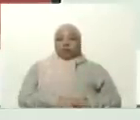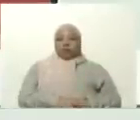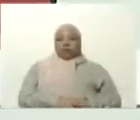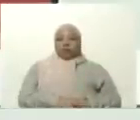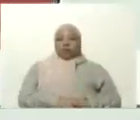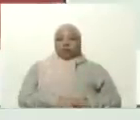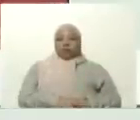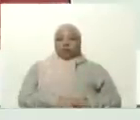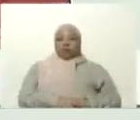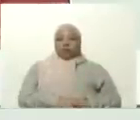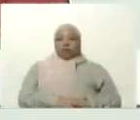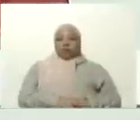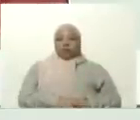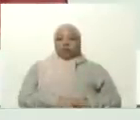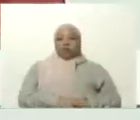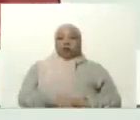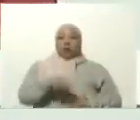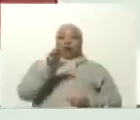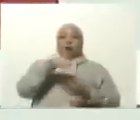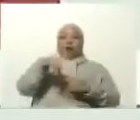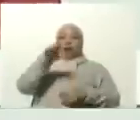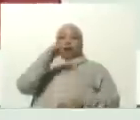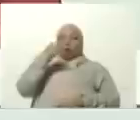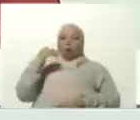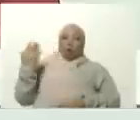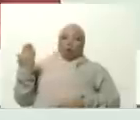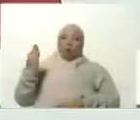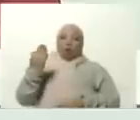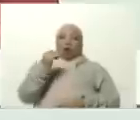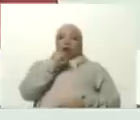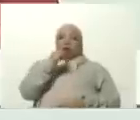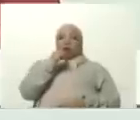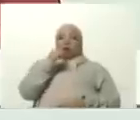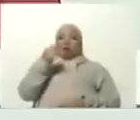Una aventura ser de los tiburones de la Guaira, ¿vale? ¿No entienden eso?